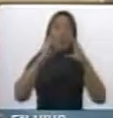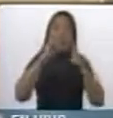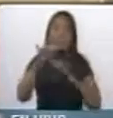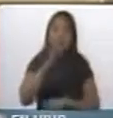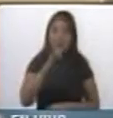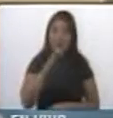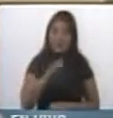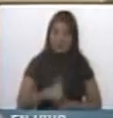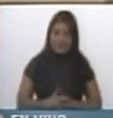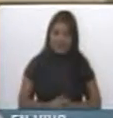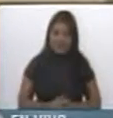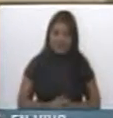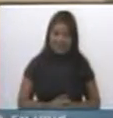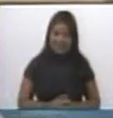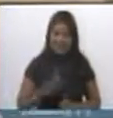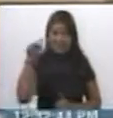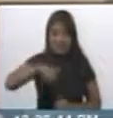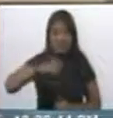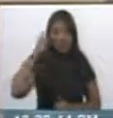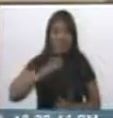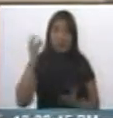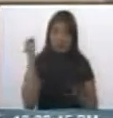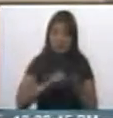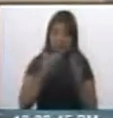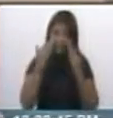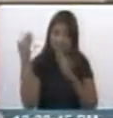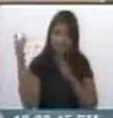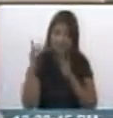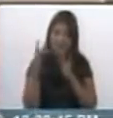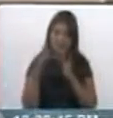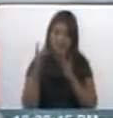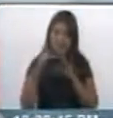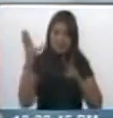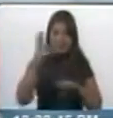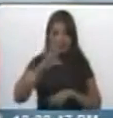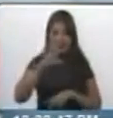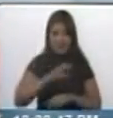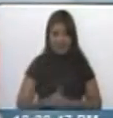Información, desde el Estado Sucre retornamos a los estudios en Caracas. Bueno, tenía...